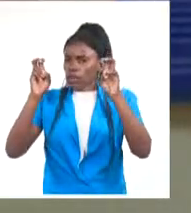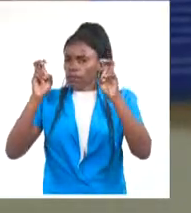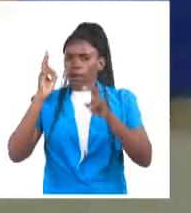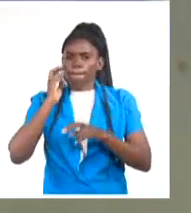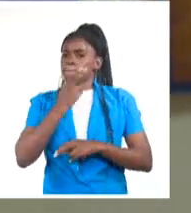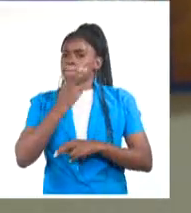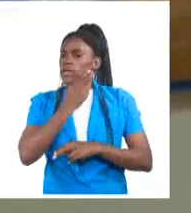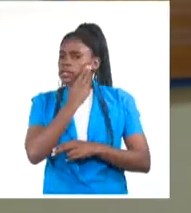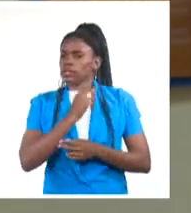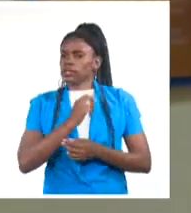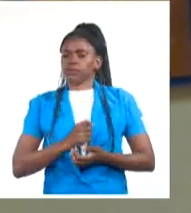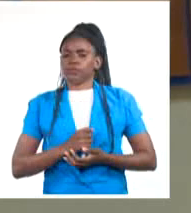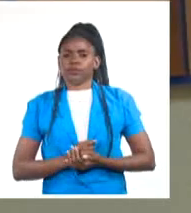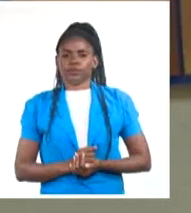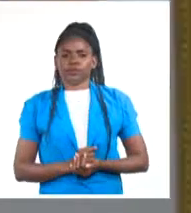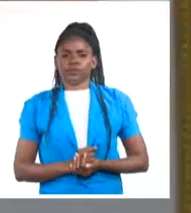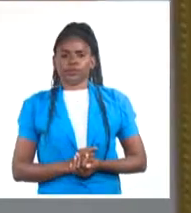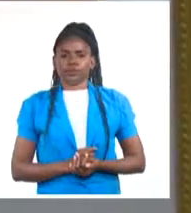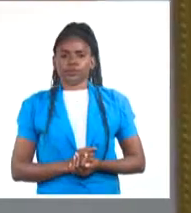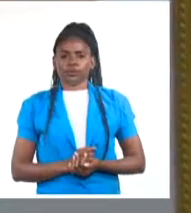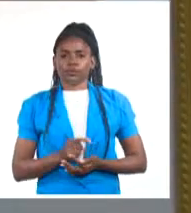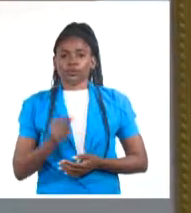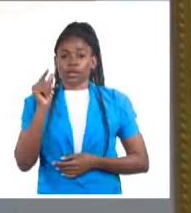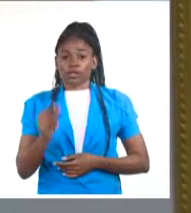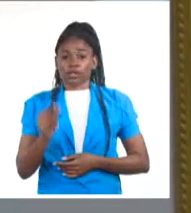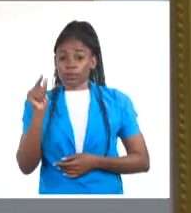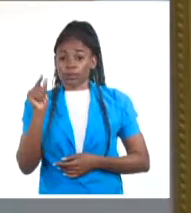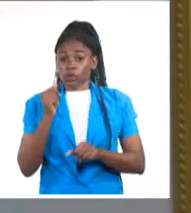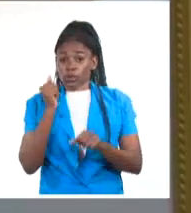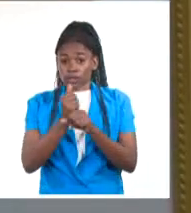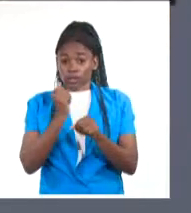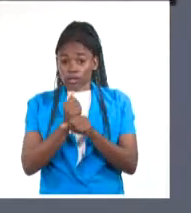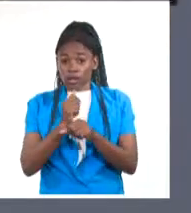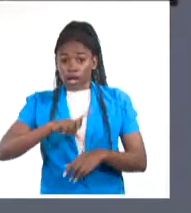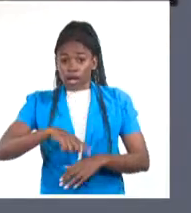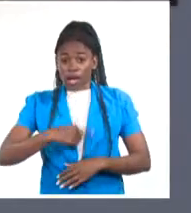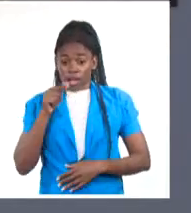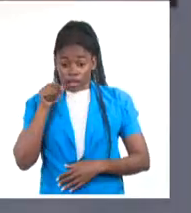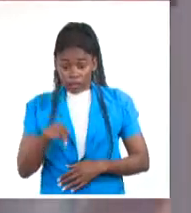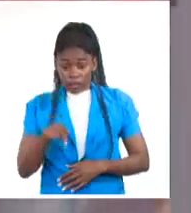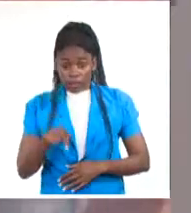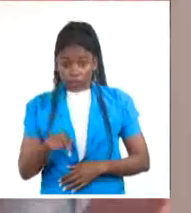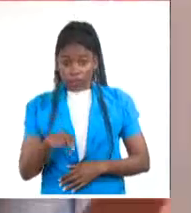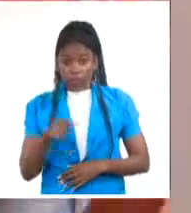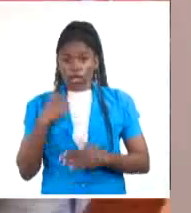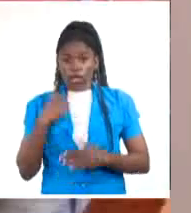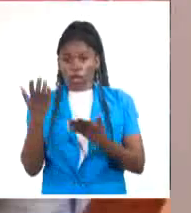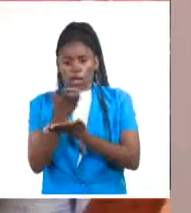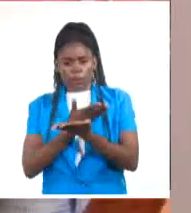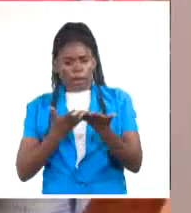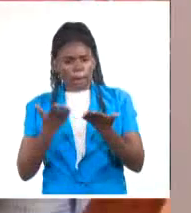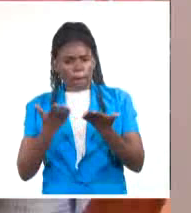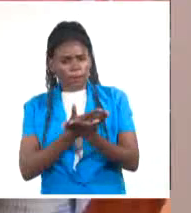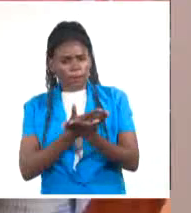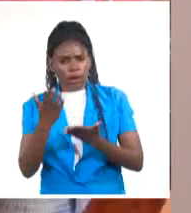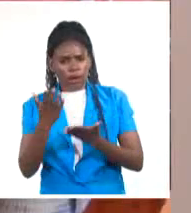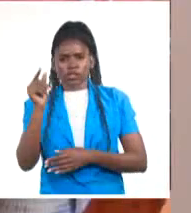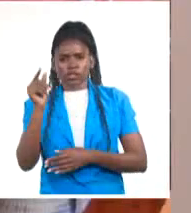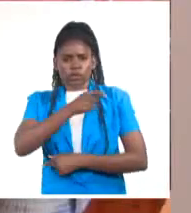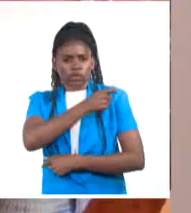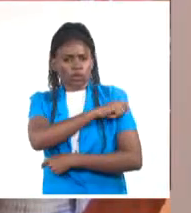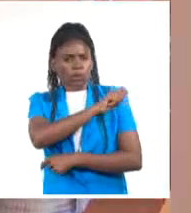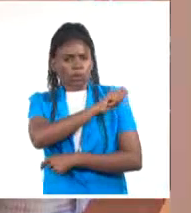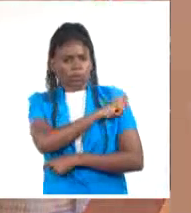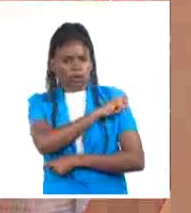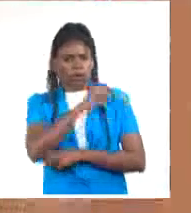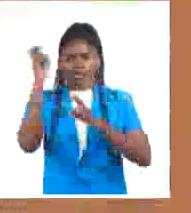Sociedad Cultural José Martí en Camagüey se integra a la comunidad a través de talleres, conferencias y cursos para la